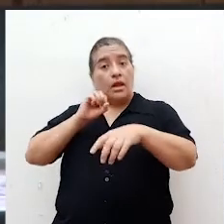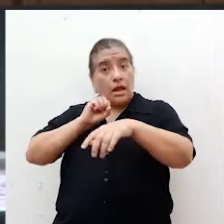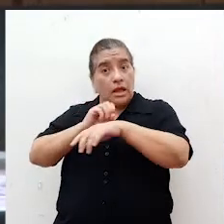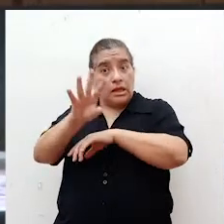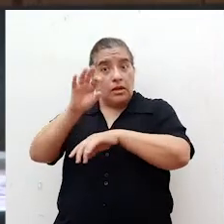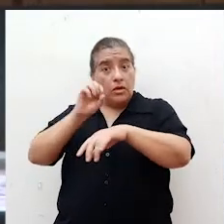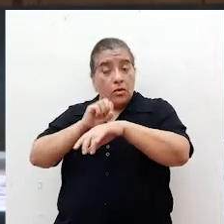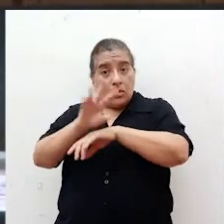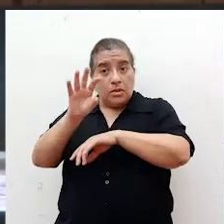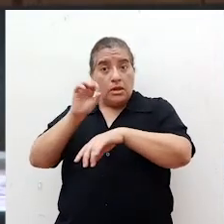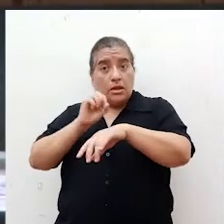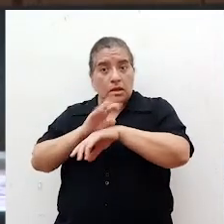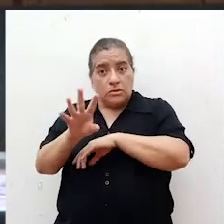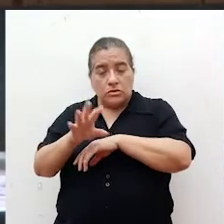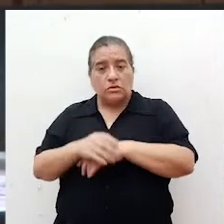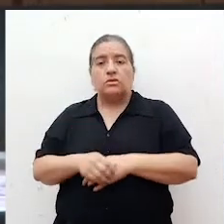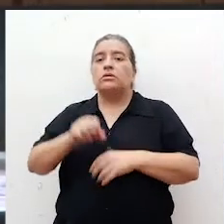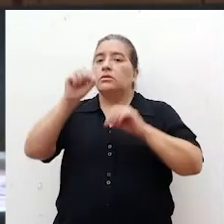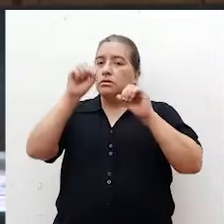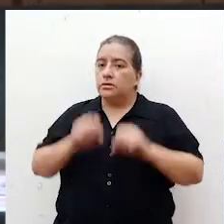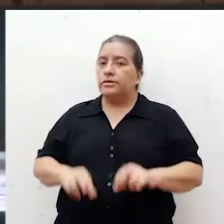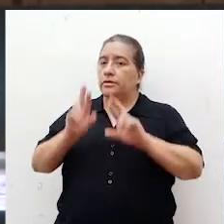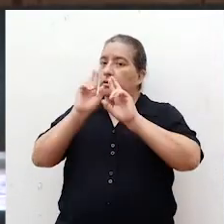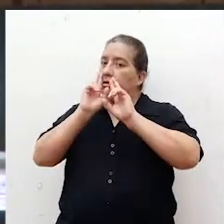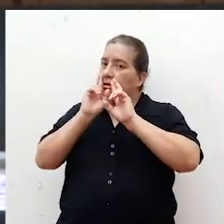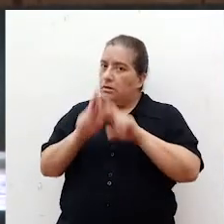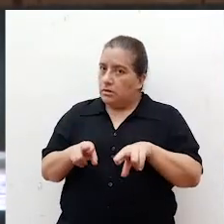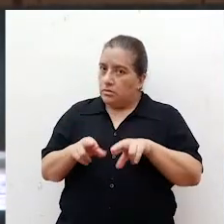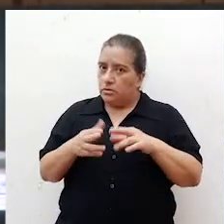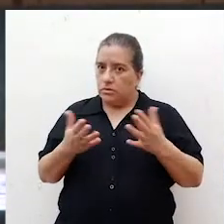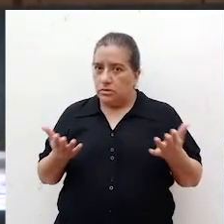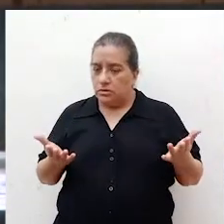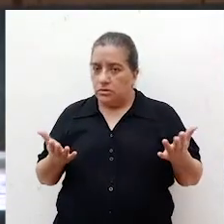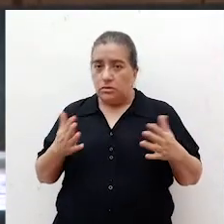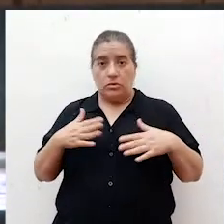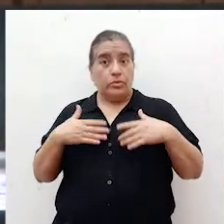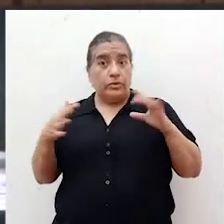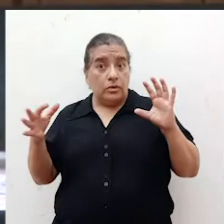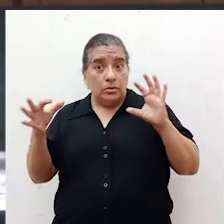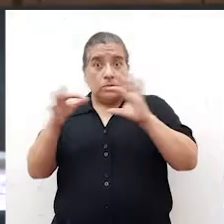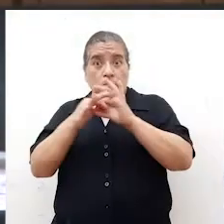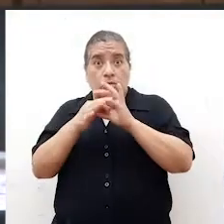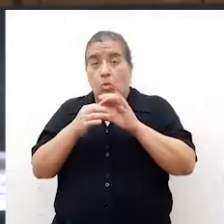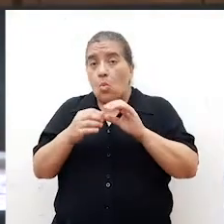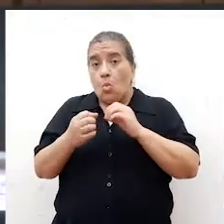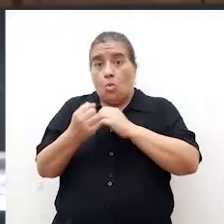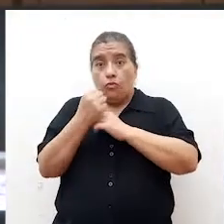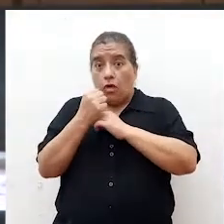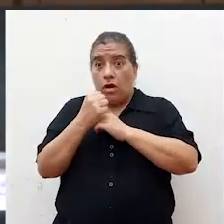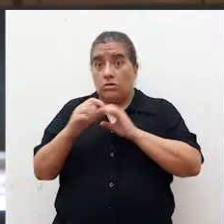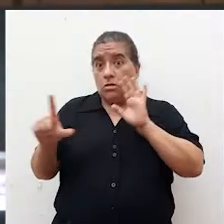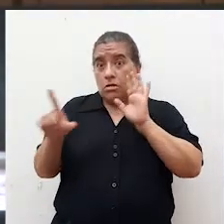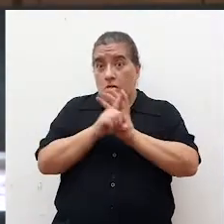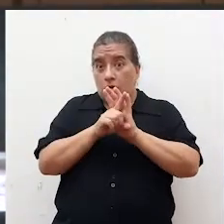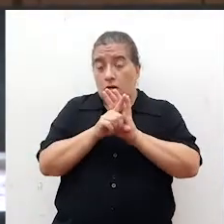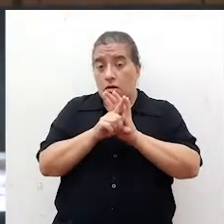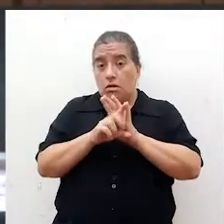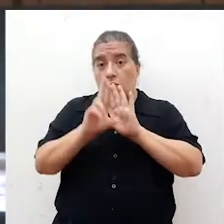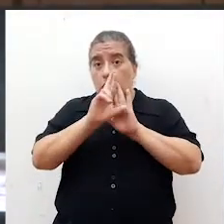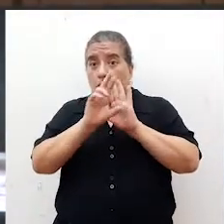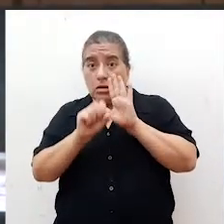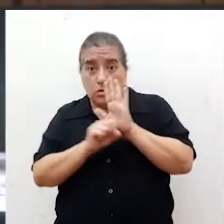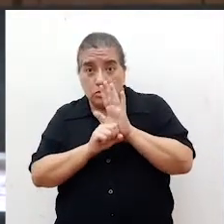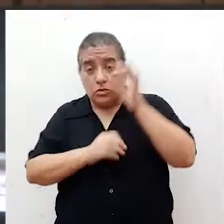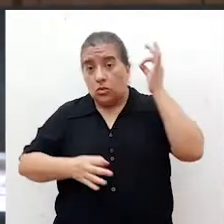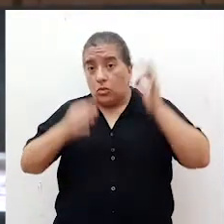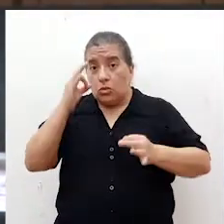Buenos días, ¿qué tal? Tiffany Tipiani de TV Perú. Señor Gutiérrez, muy buenos días. La primera consulta sería